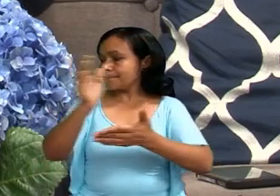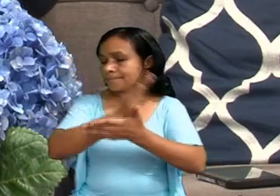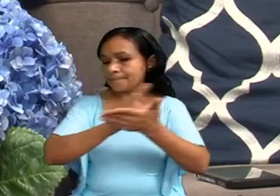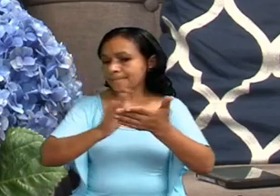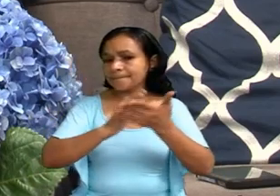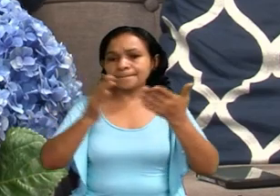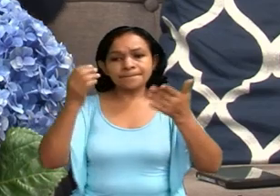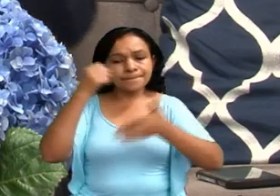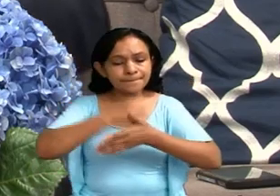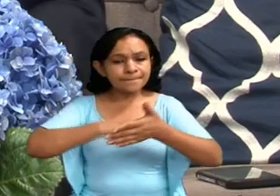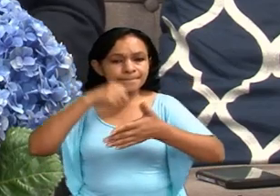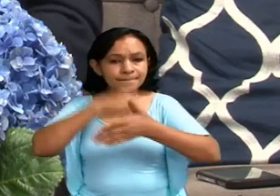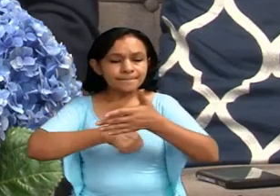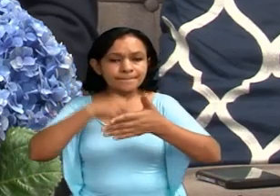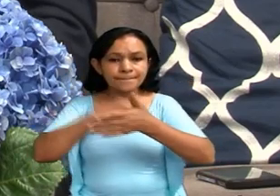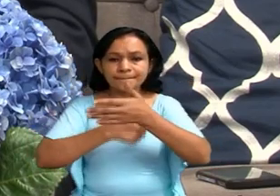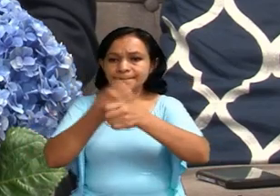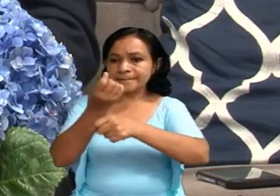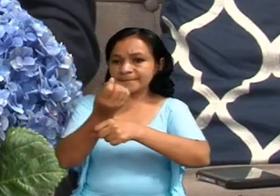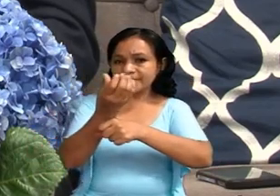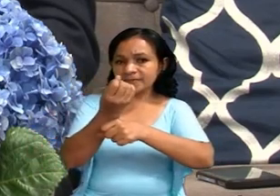pequeños esfuerzos que hacen las alcaldías